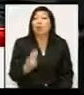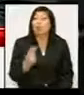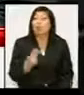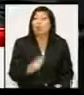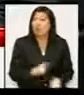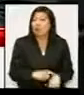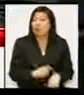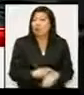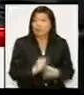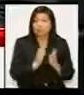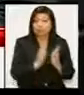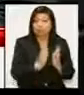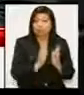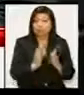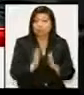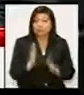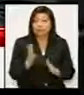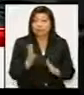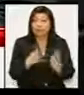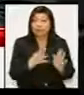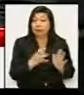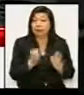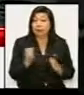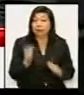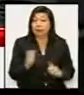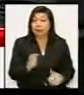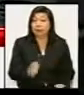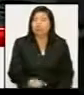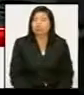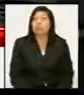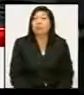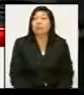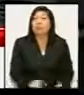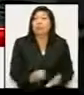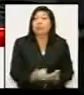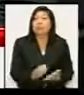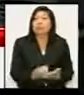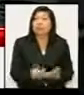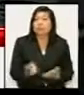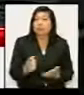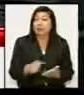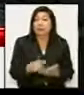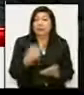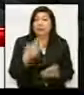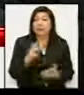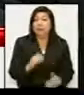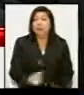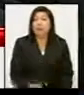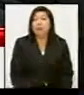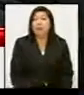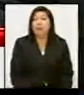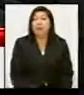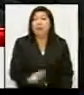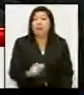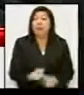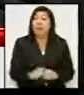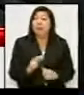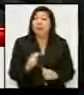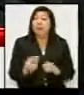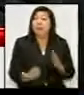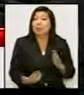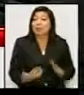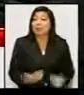turnos esa cantidad, 5.900 personas. Se ha contratado un inglés experto en el año 2015 por la